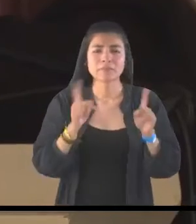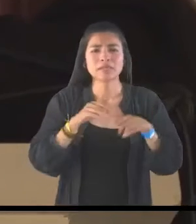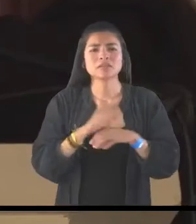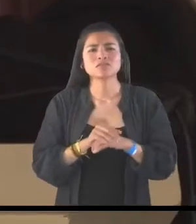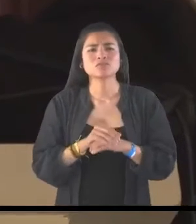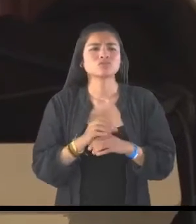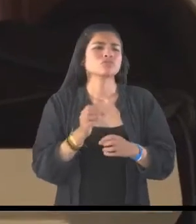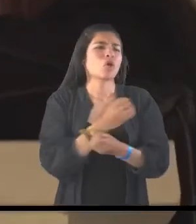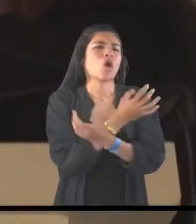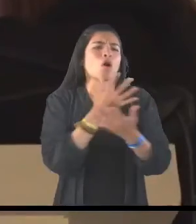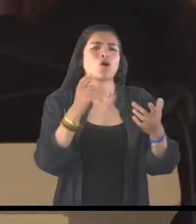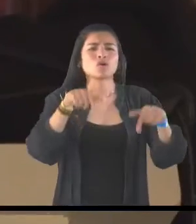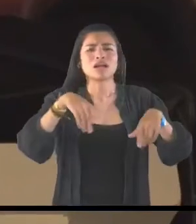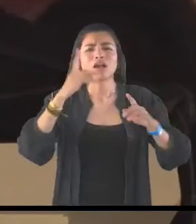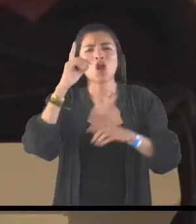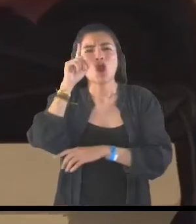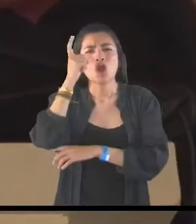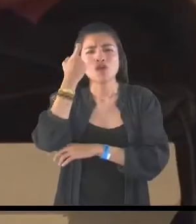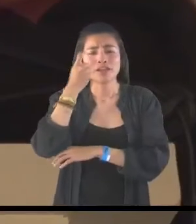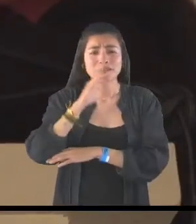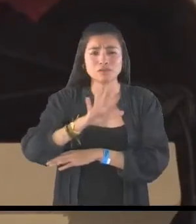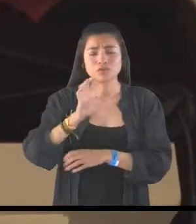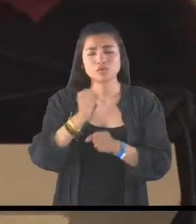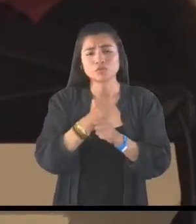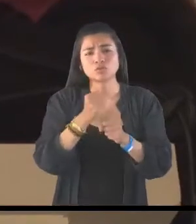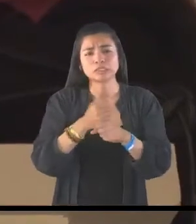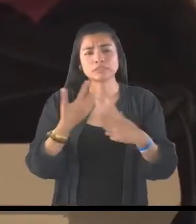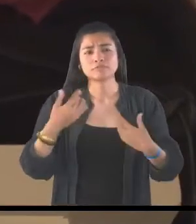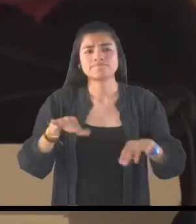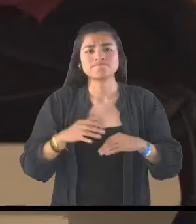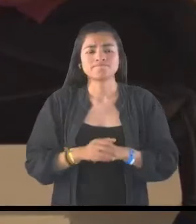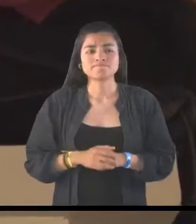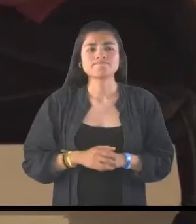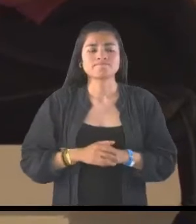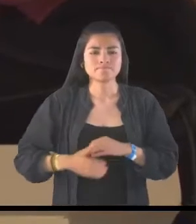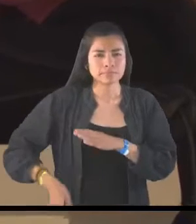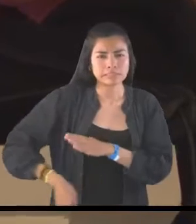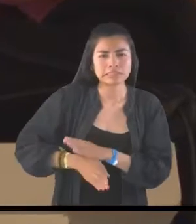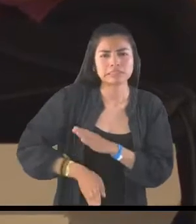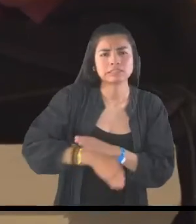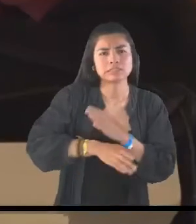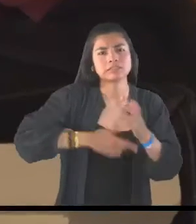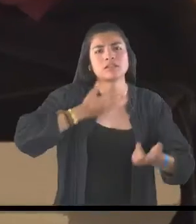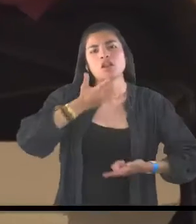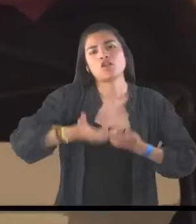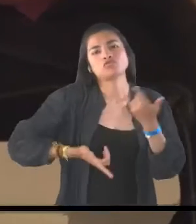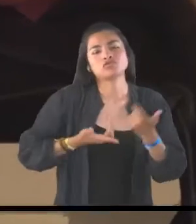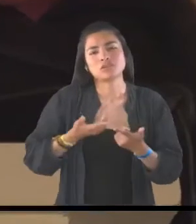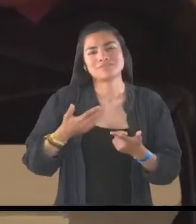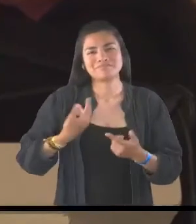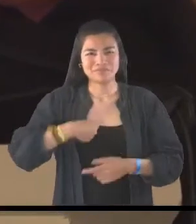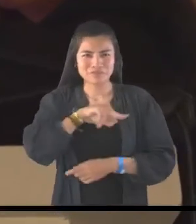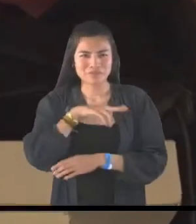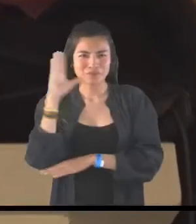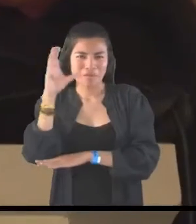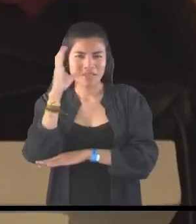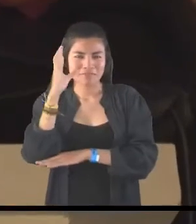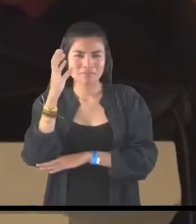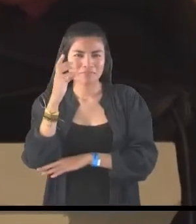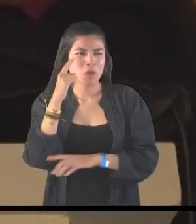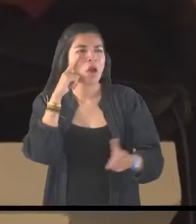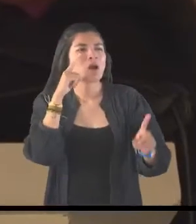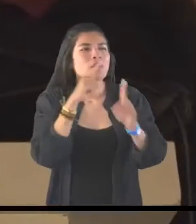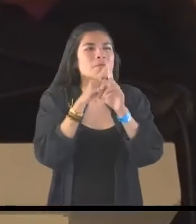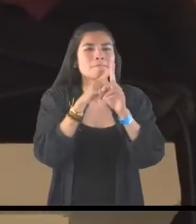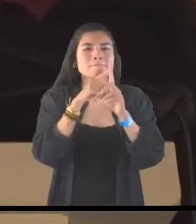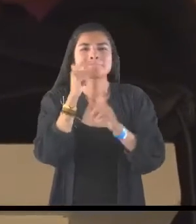gabinete de nuestro gobierno para seguir adelante luchando por nuestro país para el día de mañana